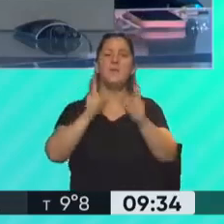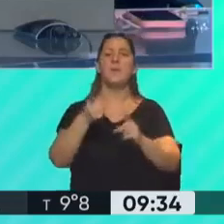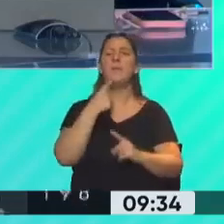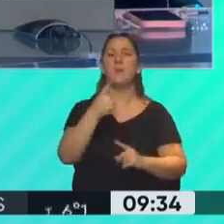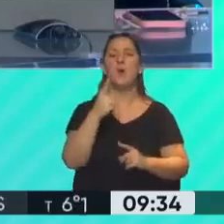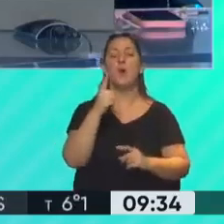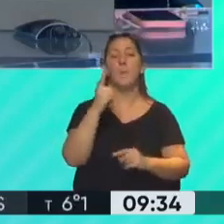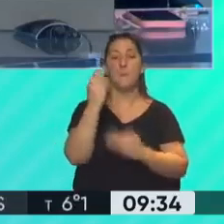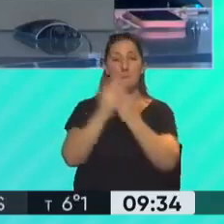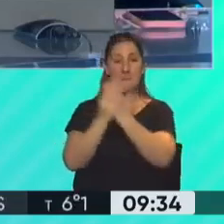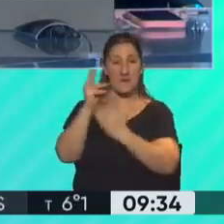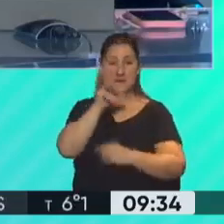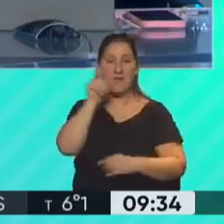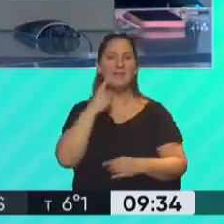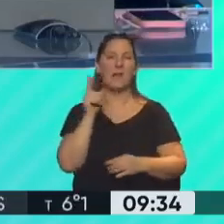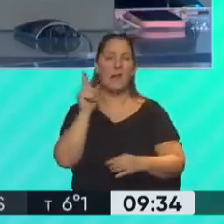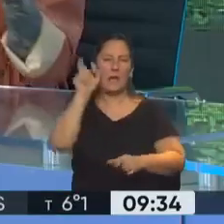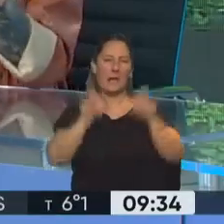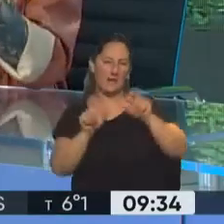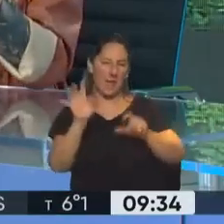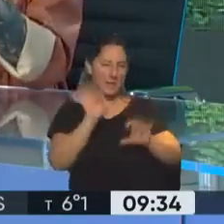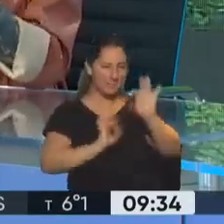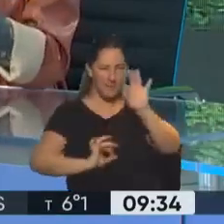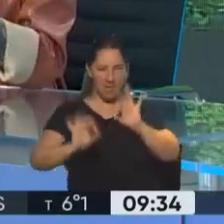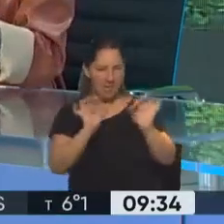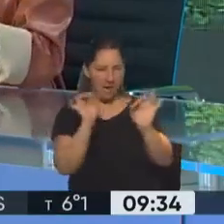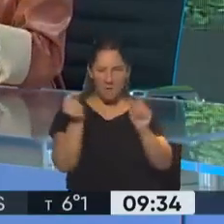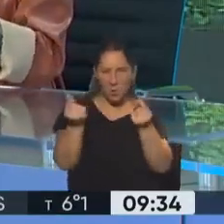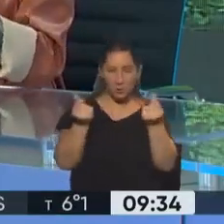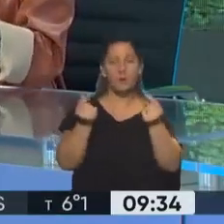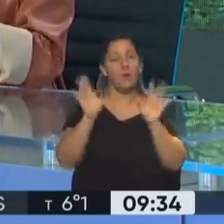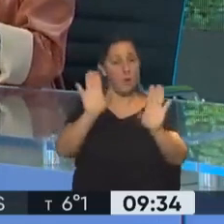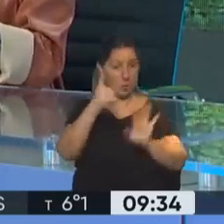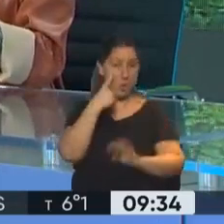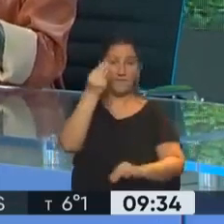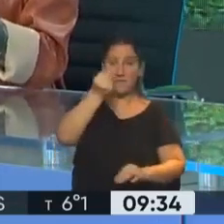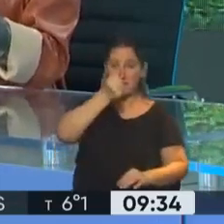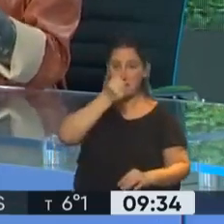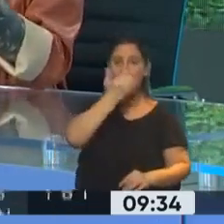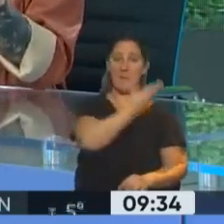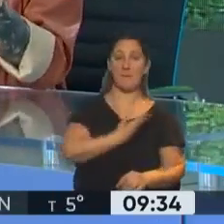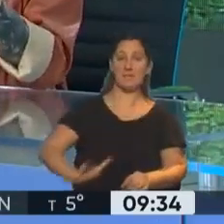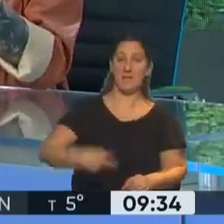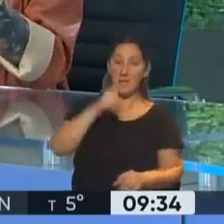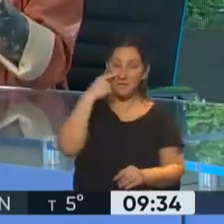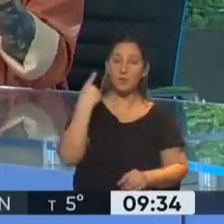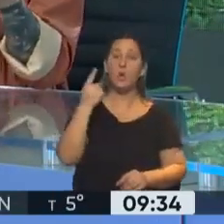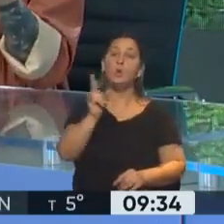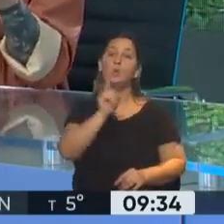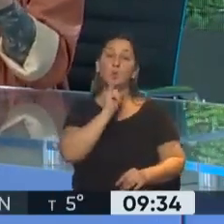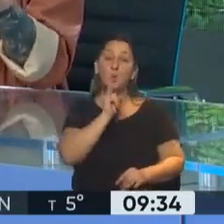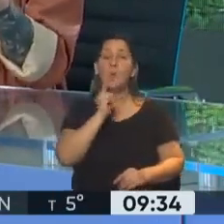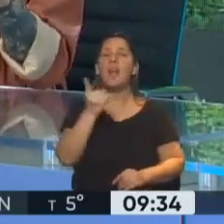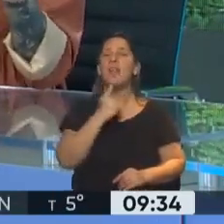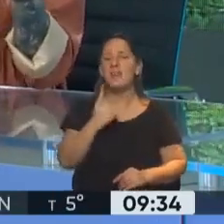batakis es de especulación bueno de hecho el fin de semana el presidente alberto fernández en tucumán habló de sectores